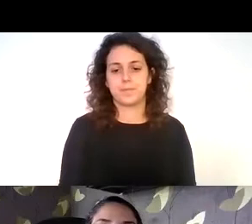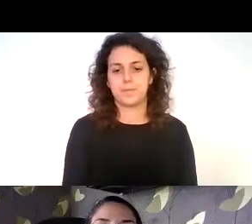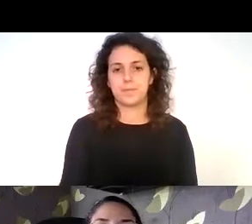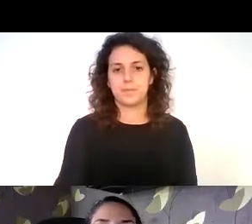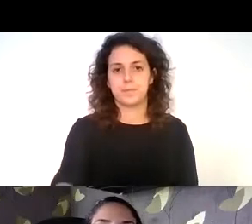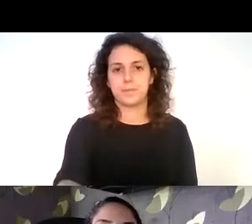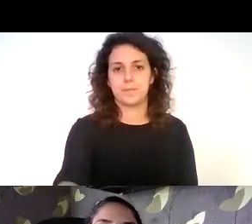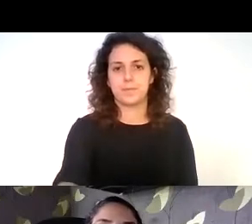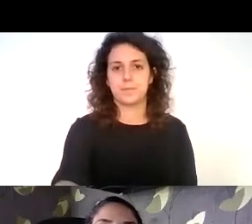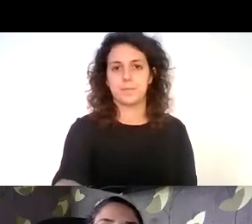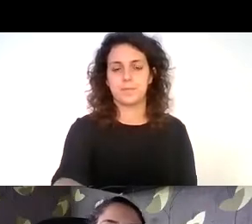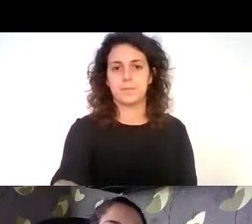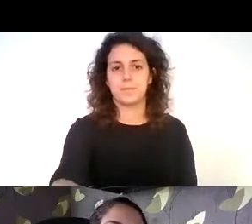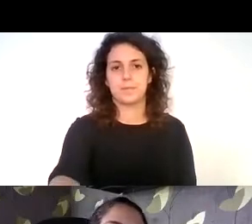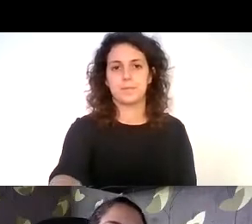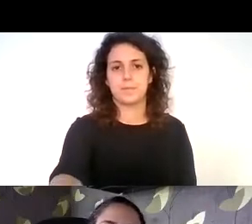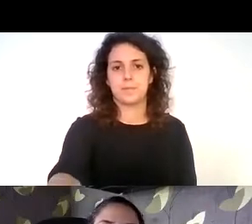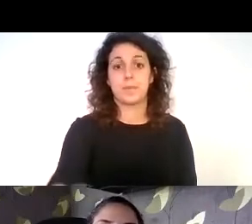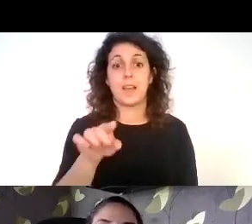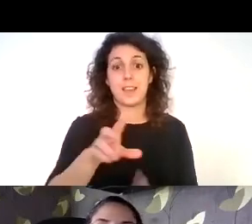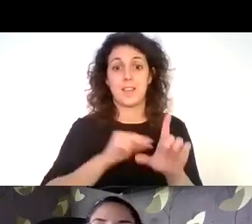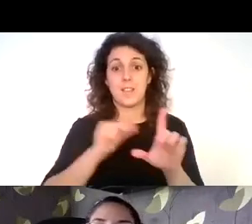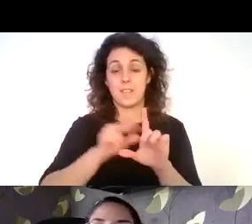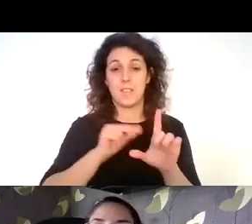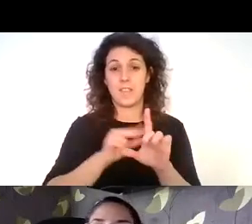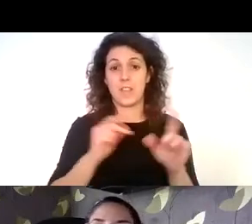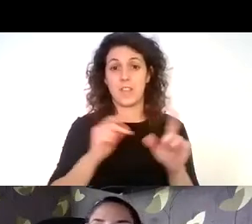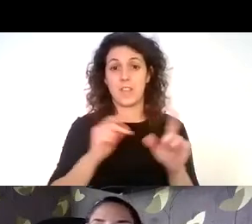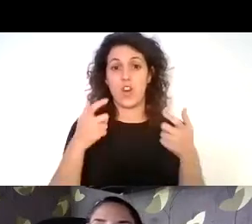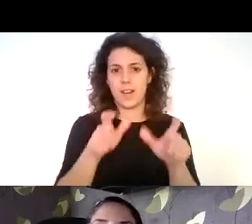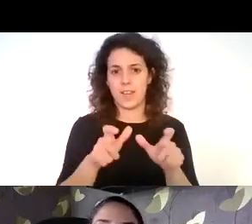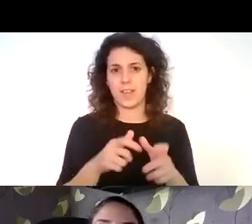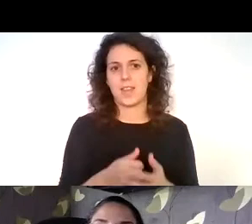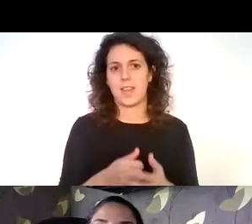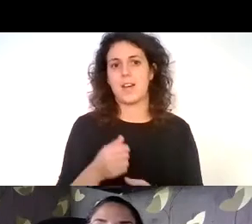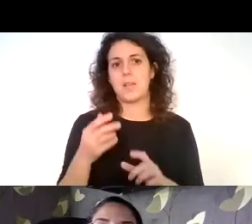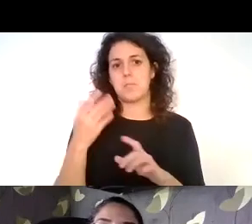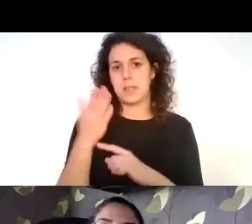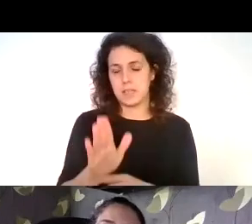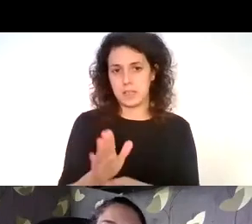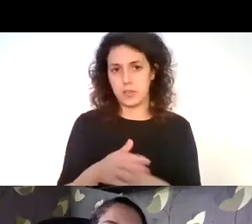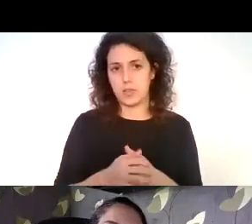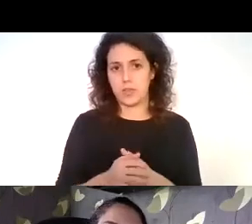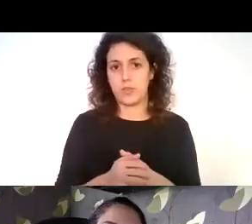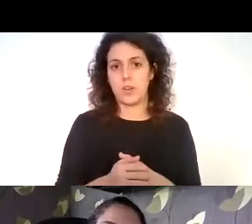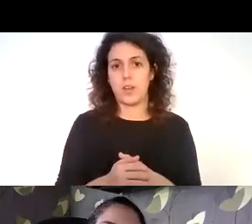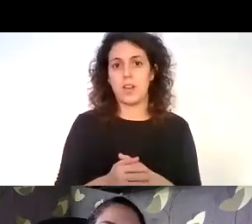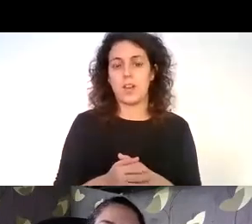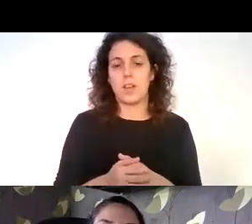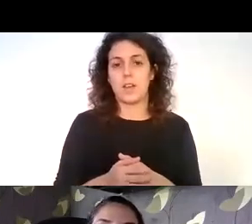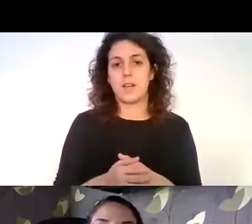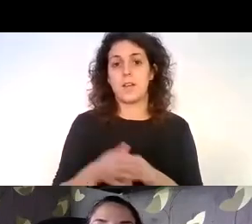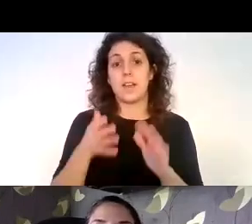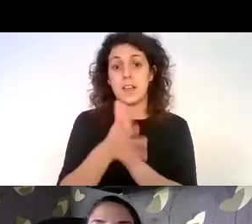Aquí vamos a presentarles un video de la agencia EFE que recoge la nota de uno de los ascensos. El